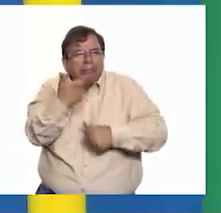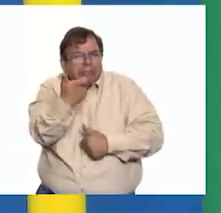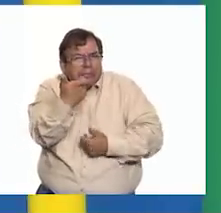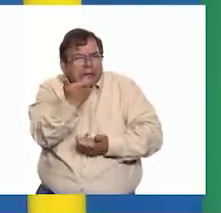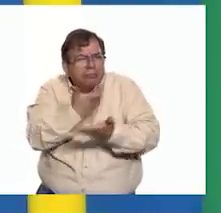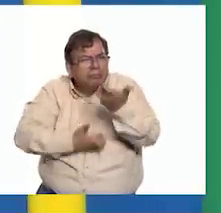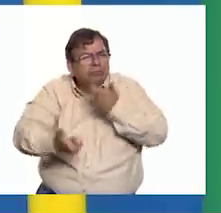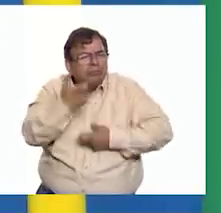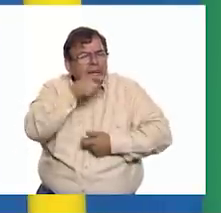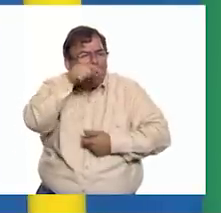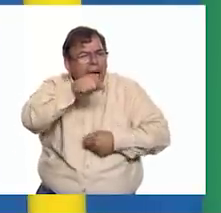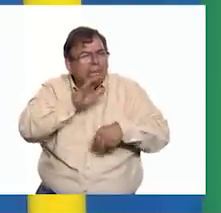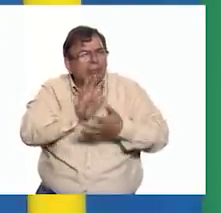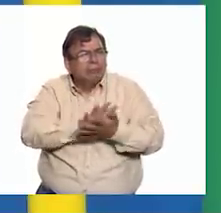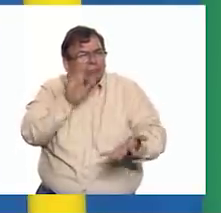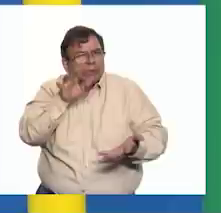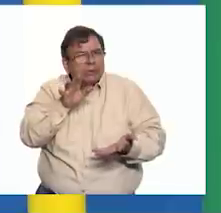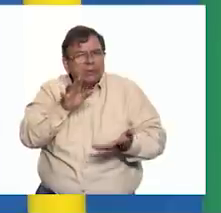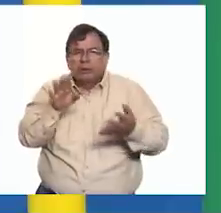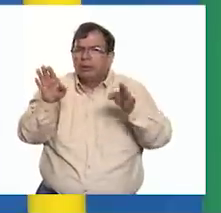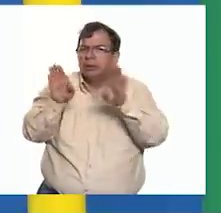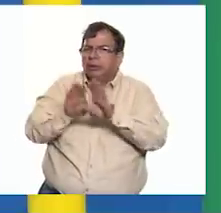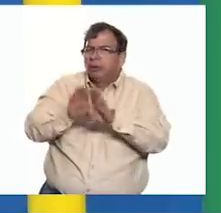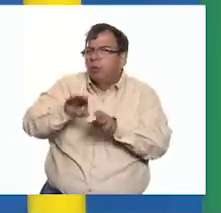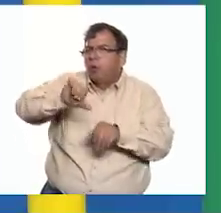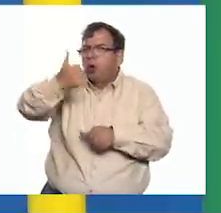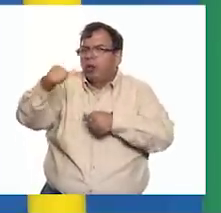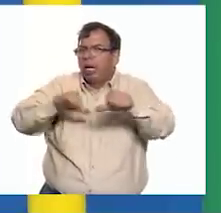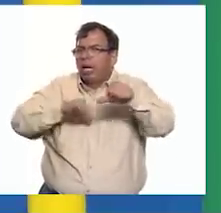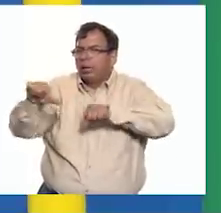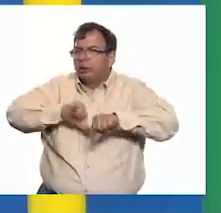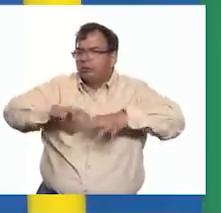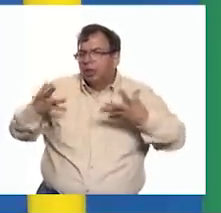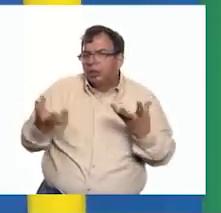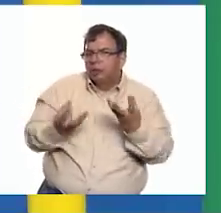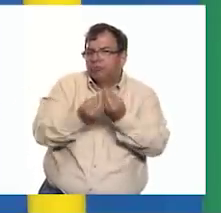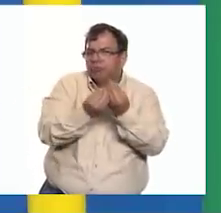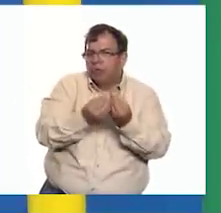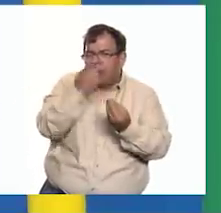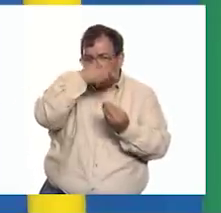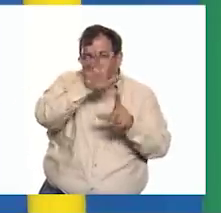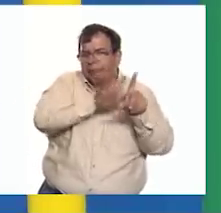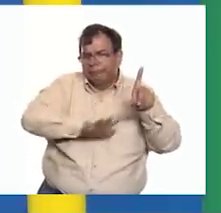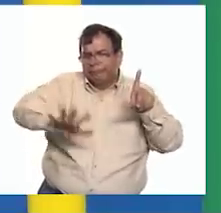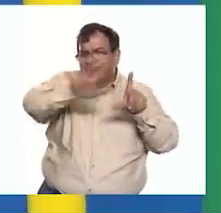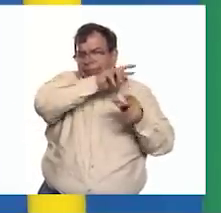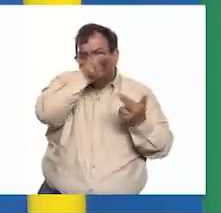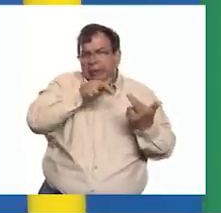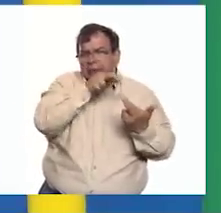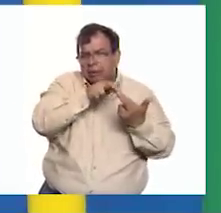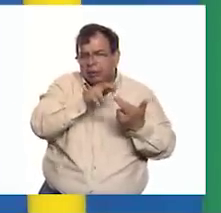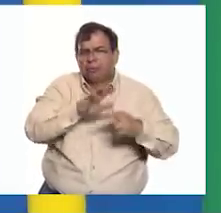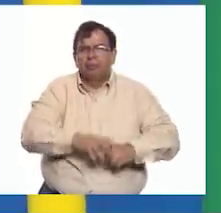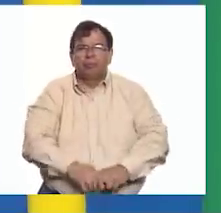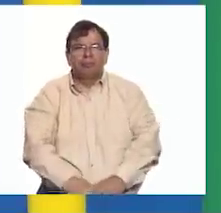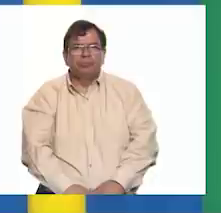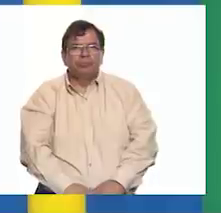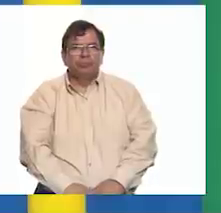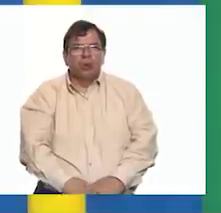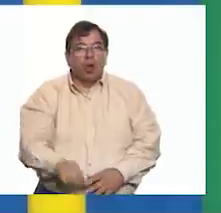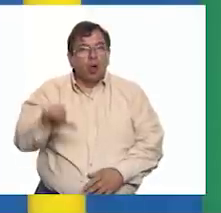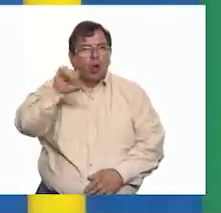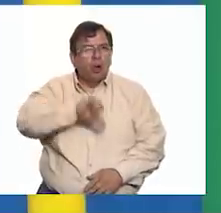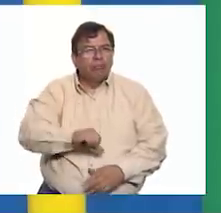del lugar y cómo se complementa con otras actividades económicas de la misma entidad o de la región. Por